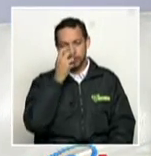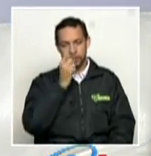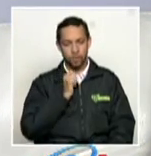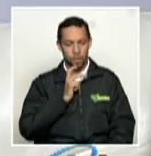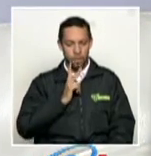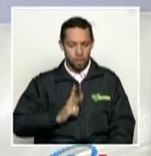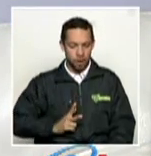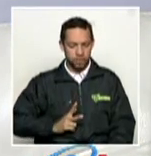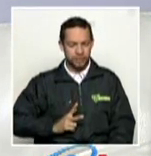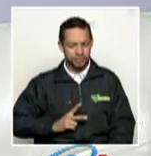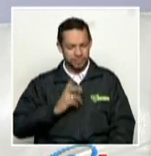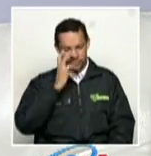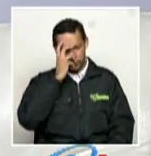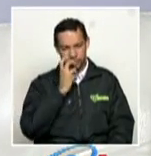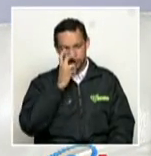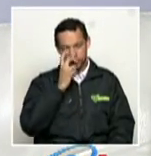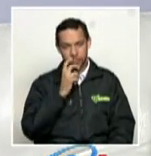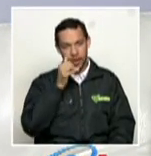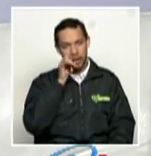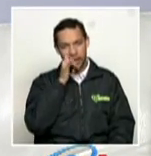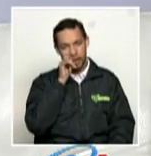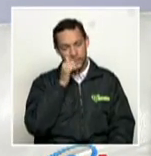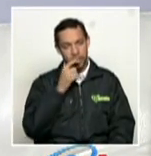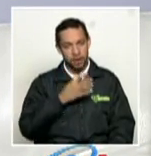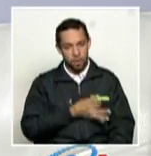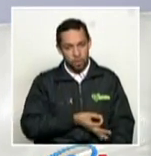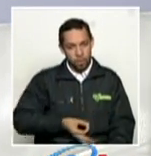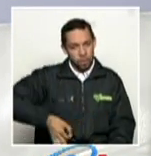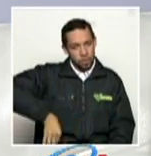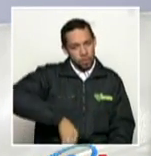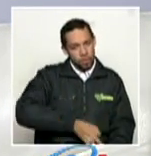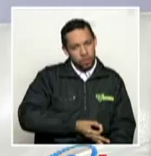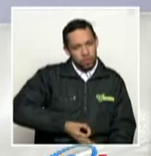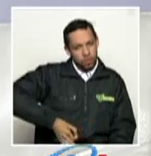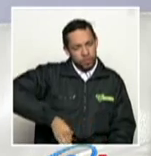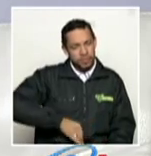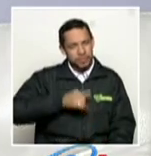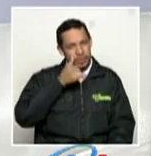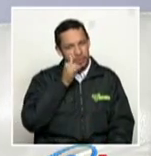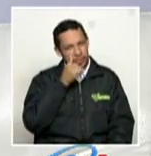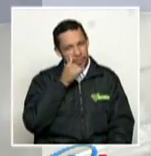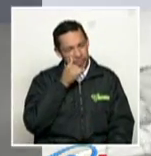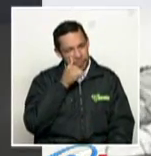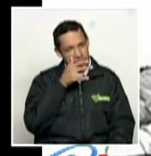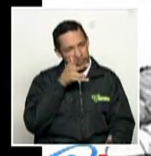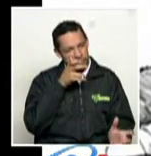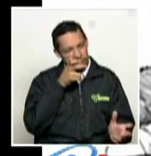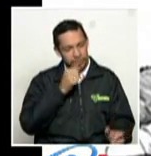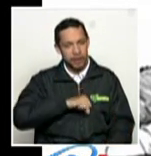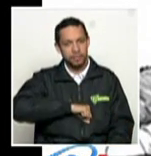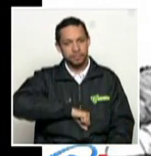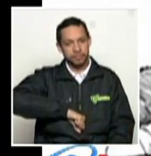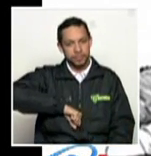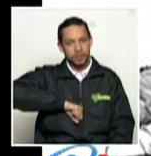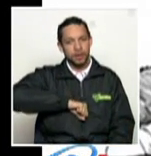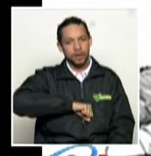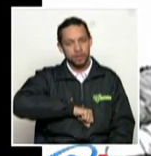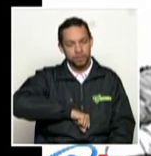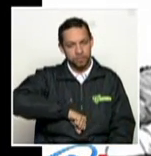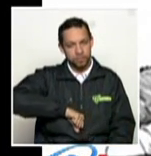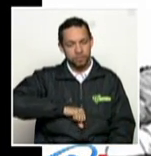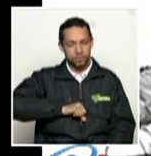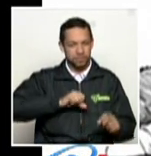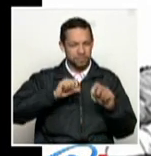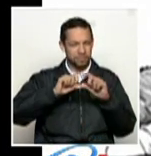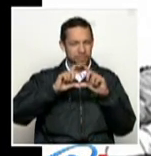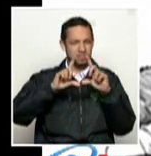hacer la colonoscopia. Nosotros invitamos mucho a las ecografías. Si no